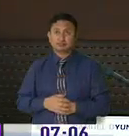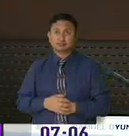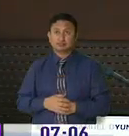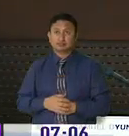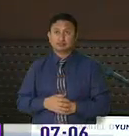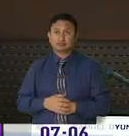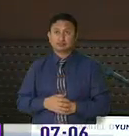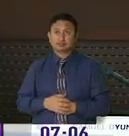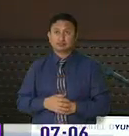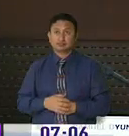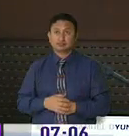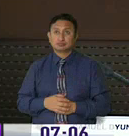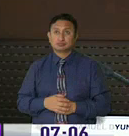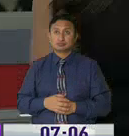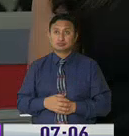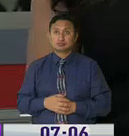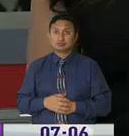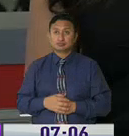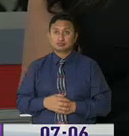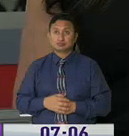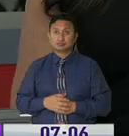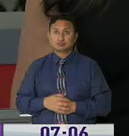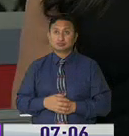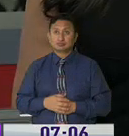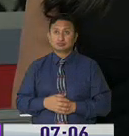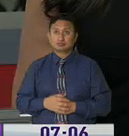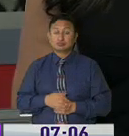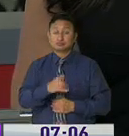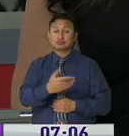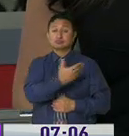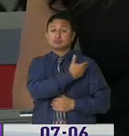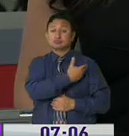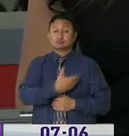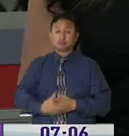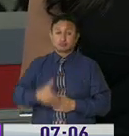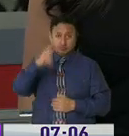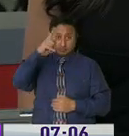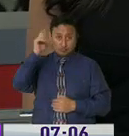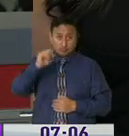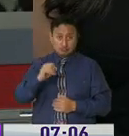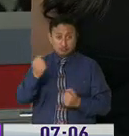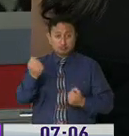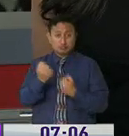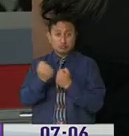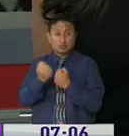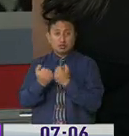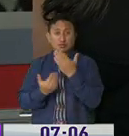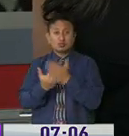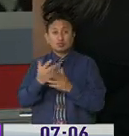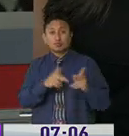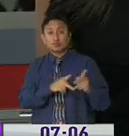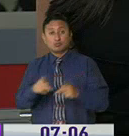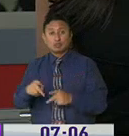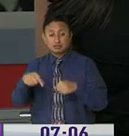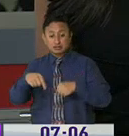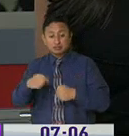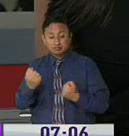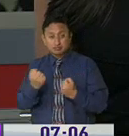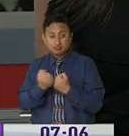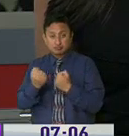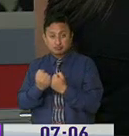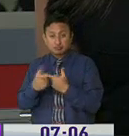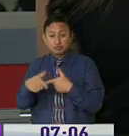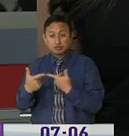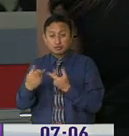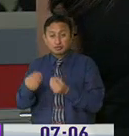Cadena. Y el presidente Guillermo Lasso apoyará un plan para fortalecer con tecnología y